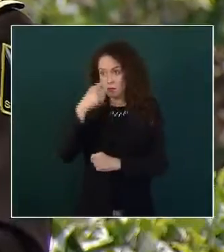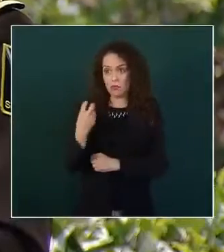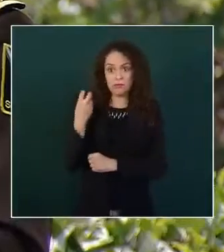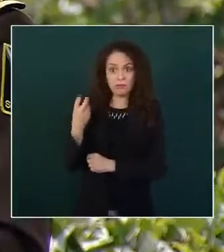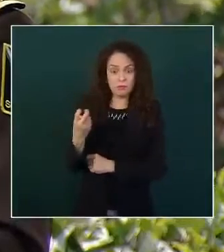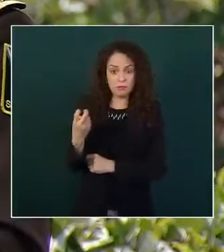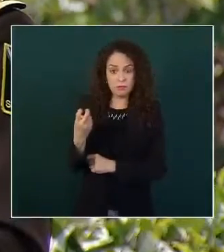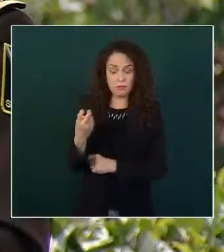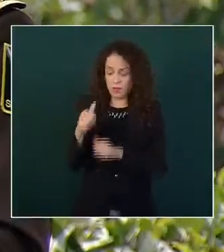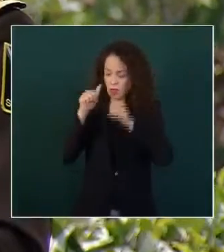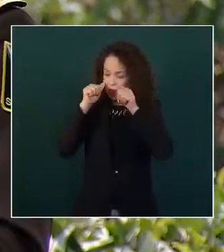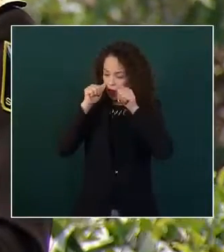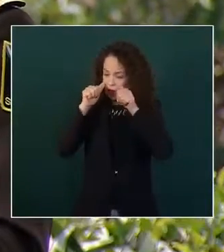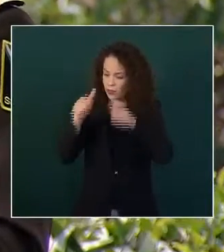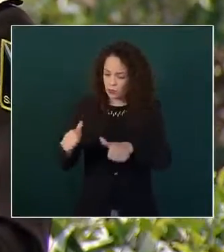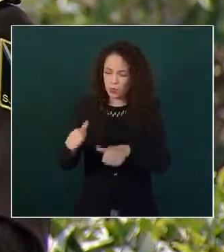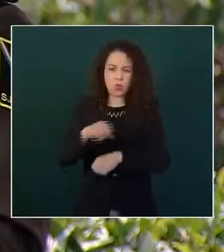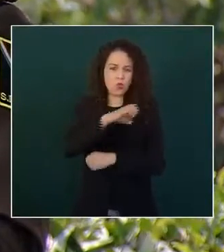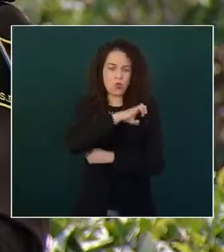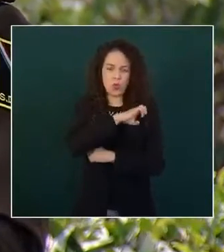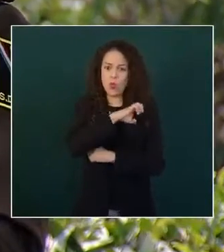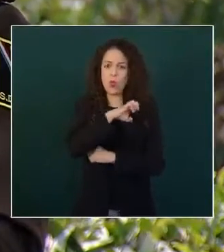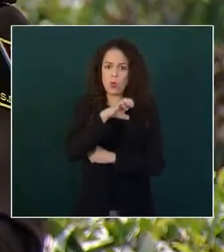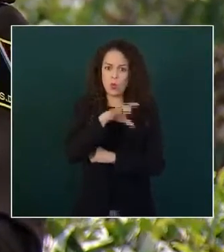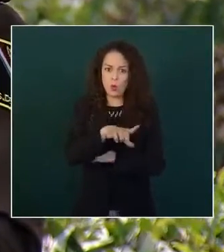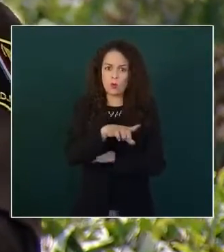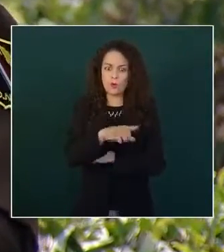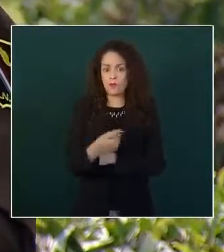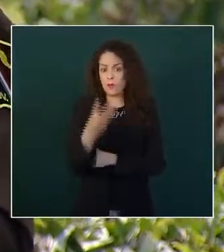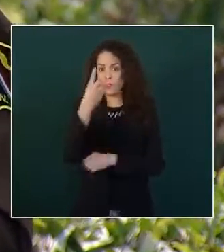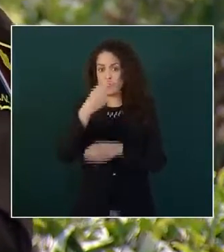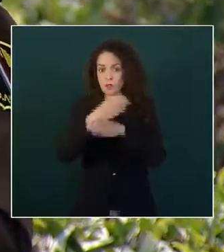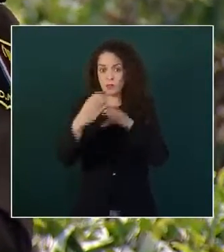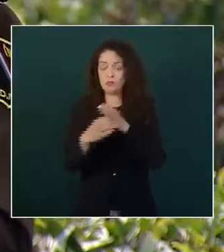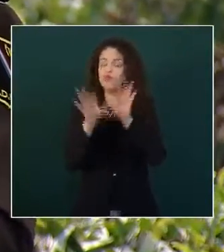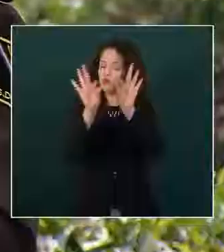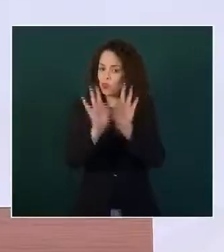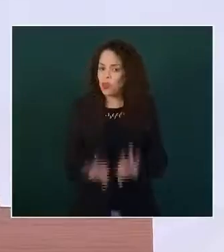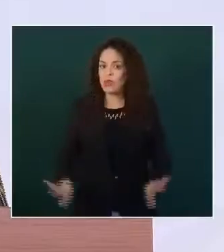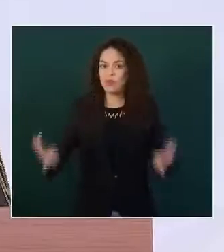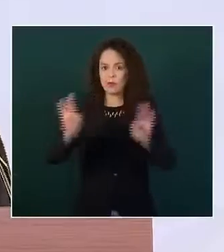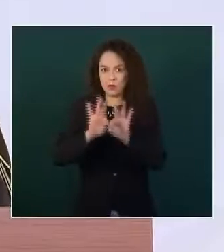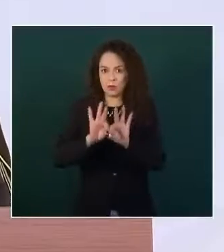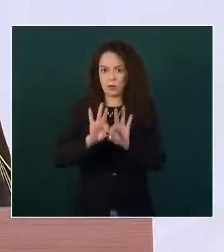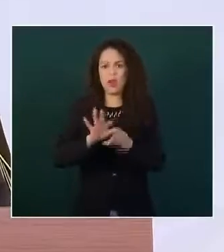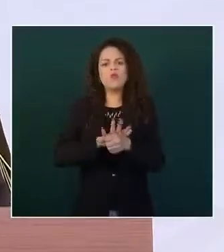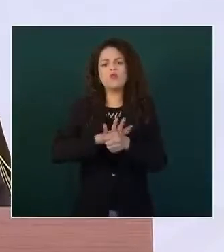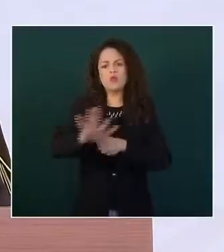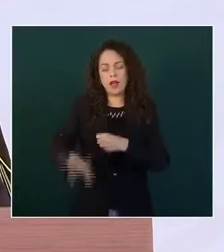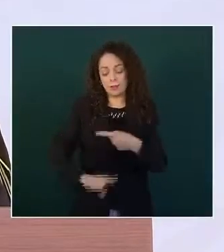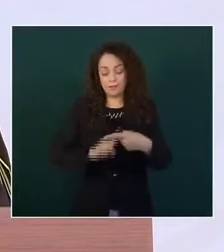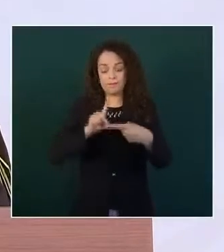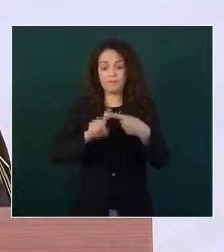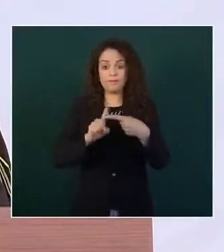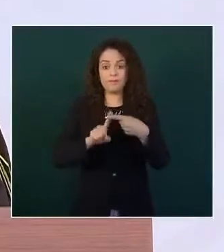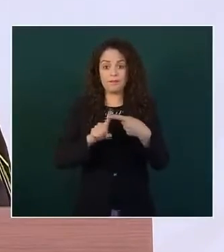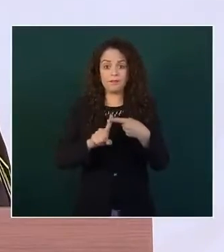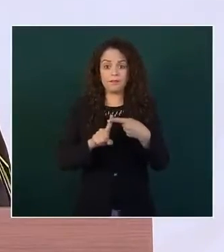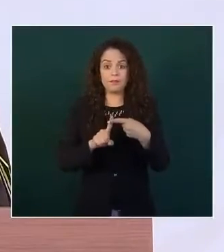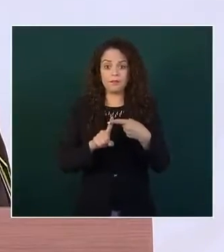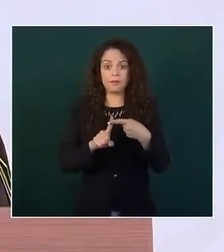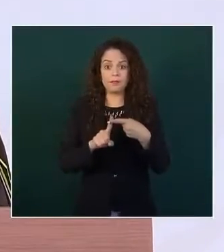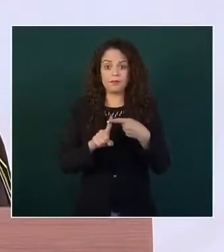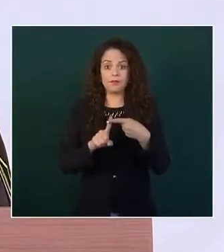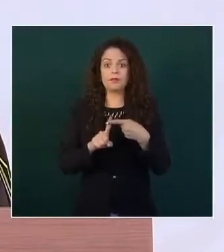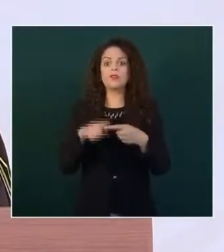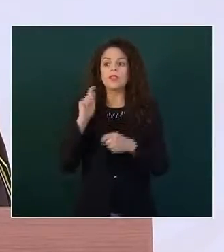con especial atención en tres rubros importantes. Primero, la generación de